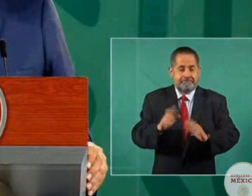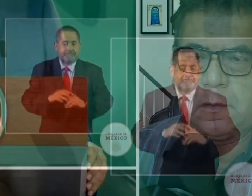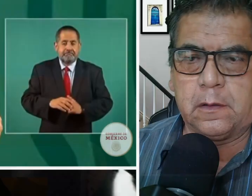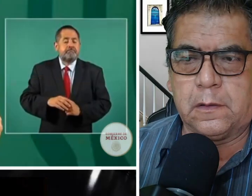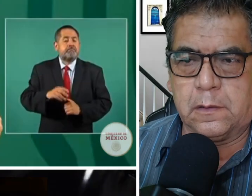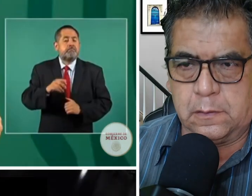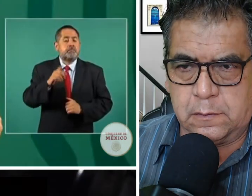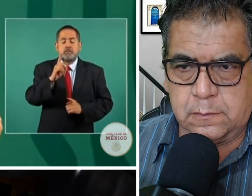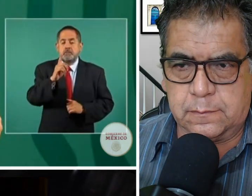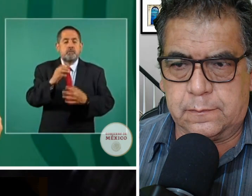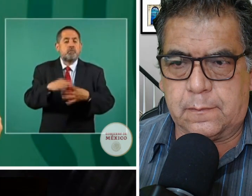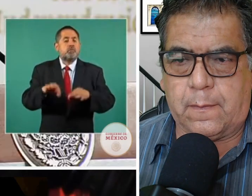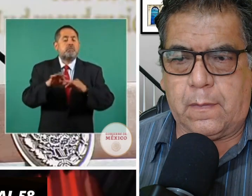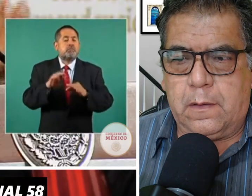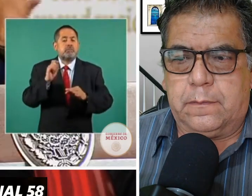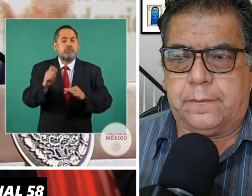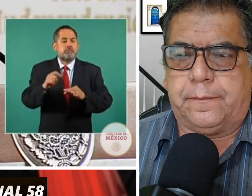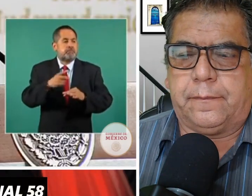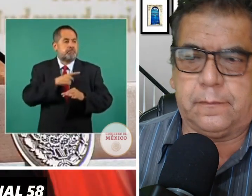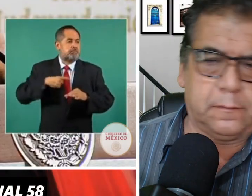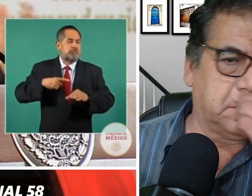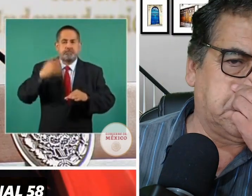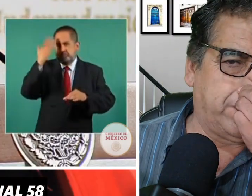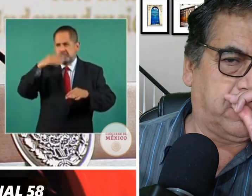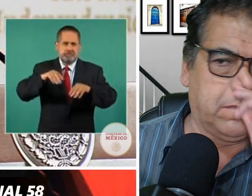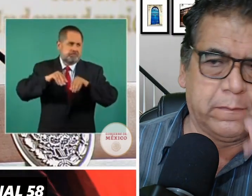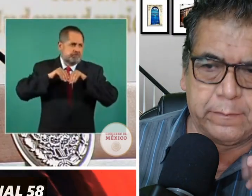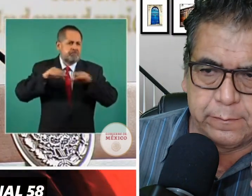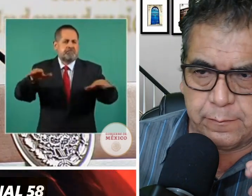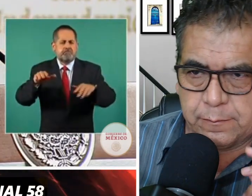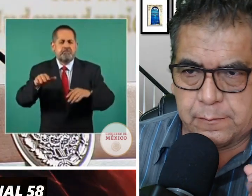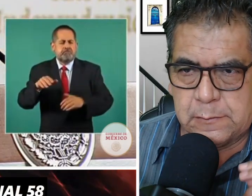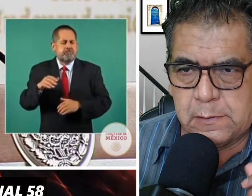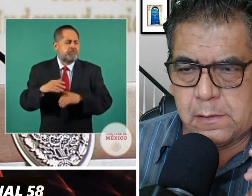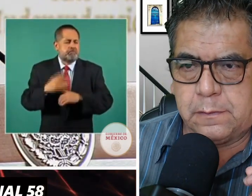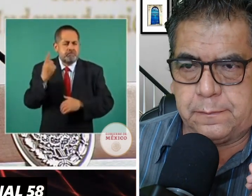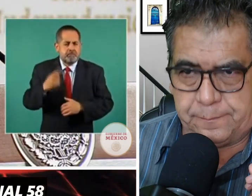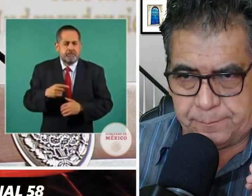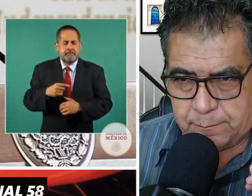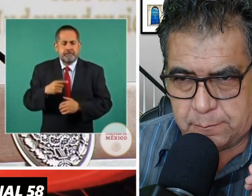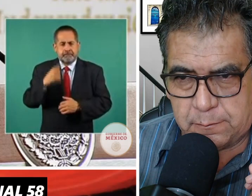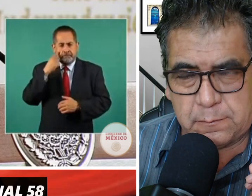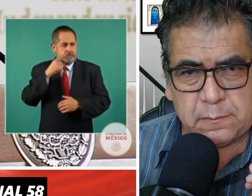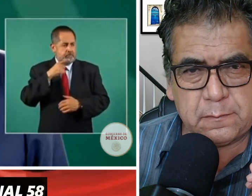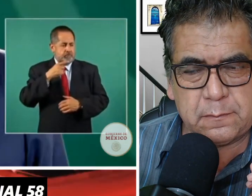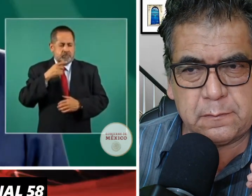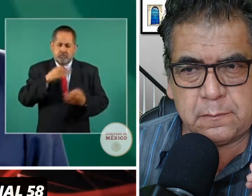importante que se sepa, ¿no? Porque los medios, no